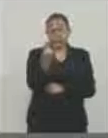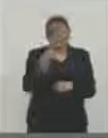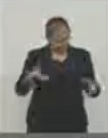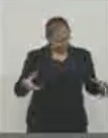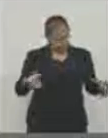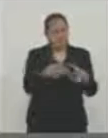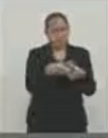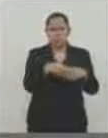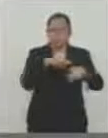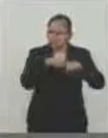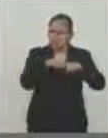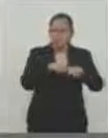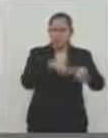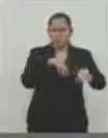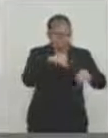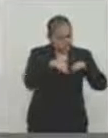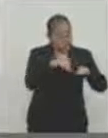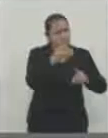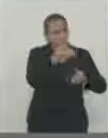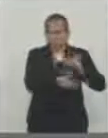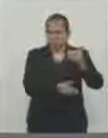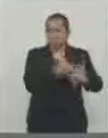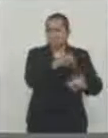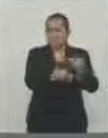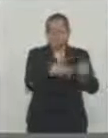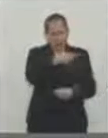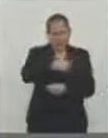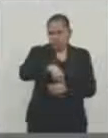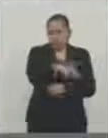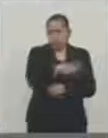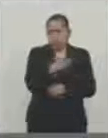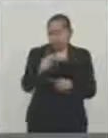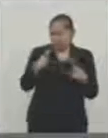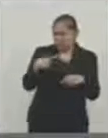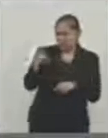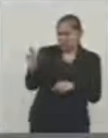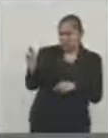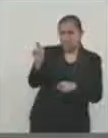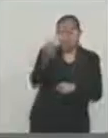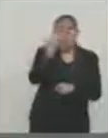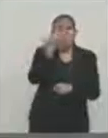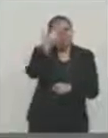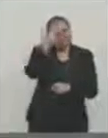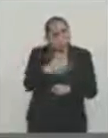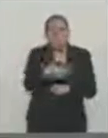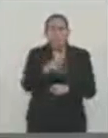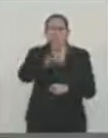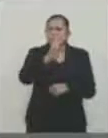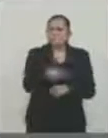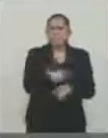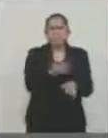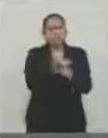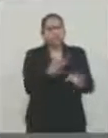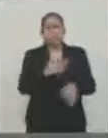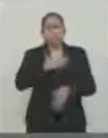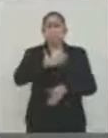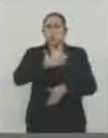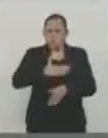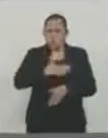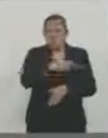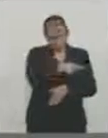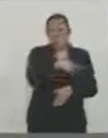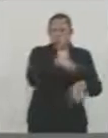que ahí está, esperando que hagamos uso de ella para hacer justicia. Muchas gracias.